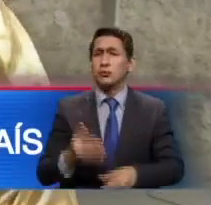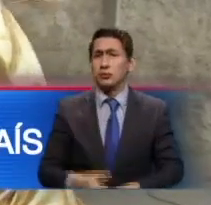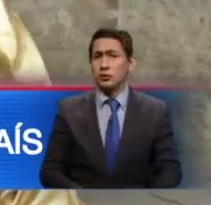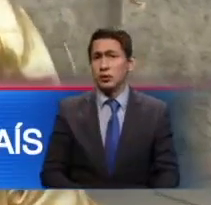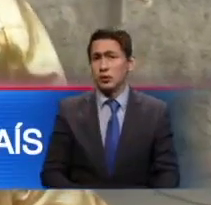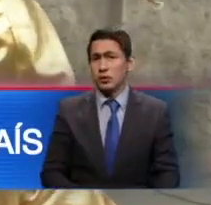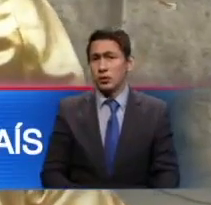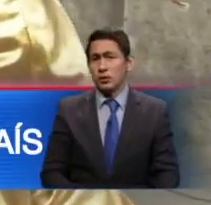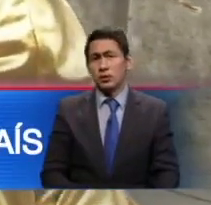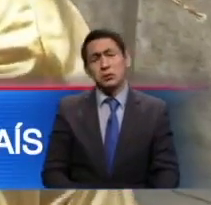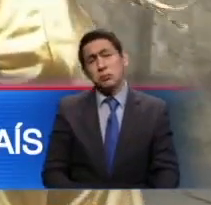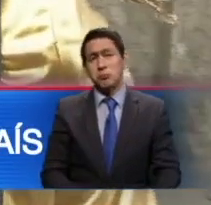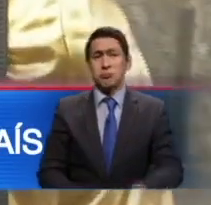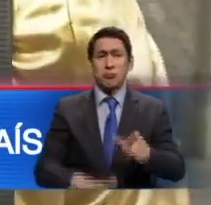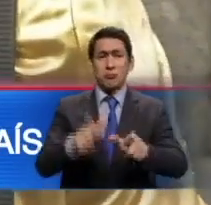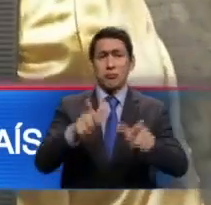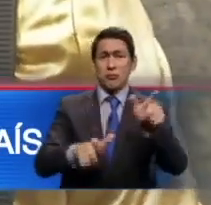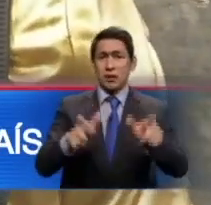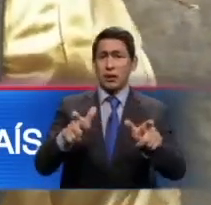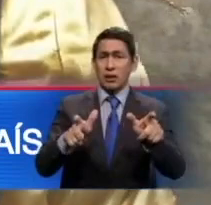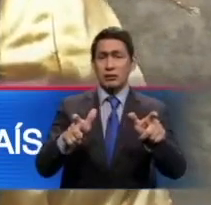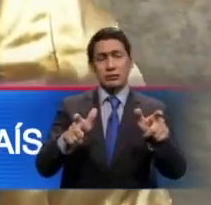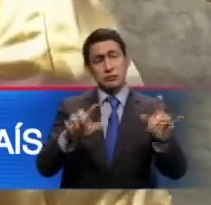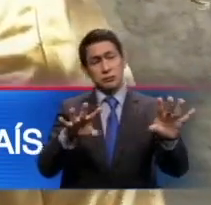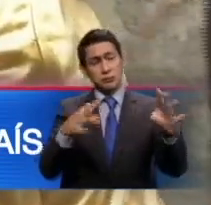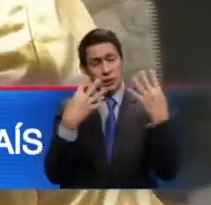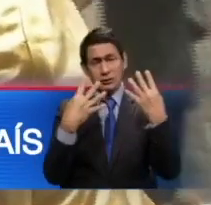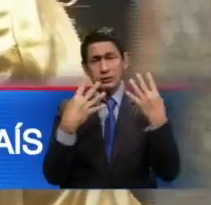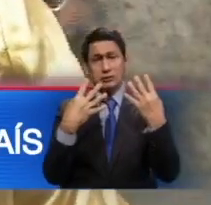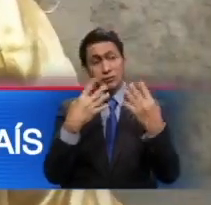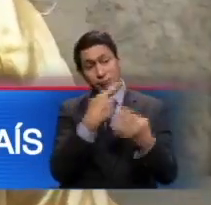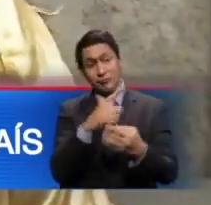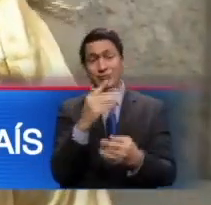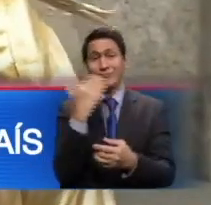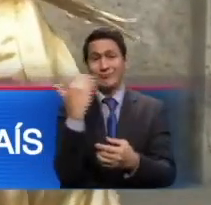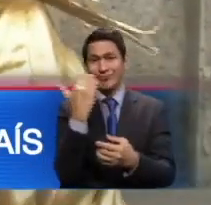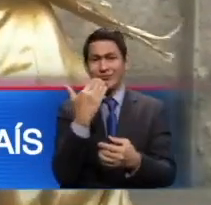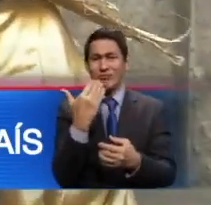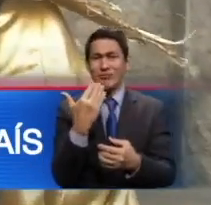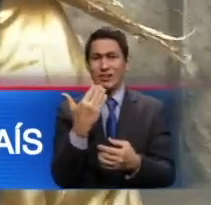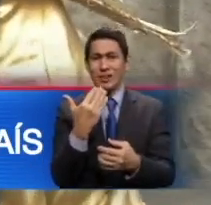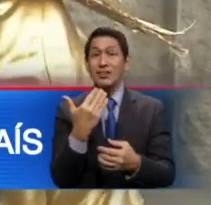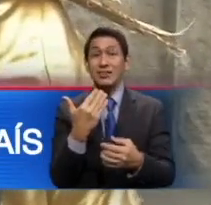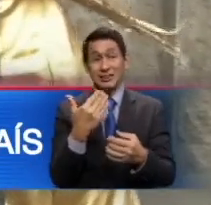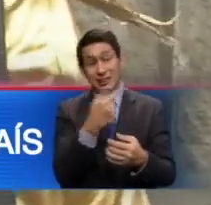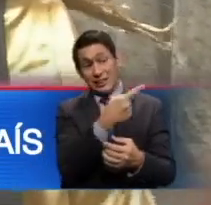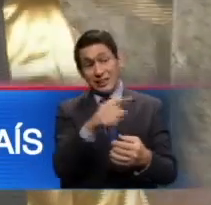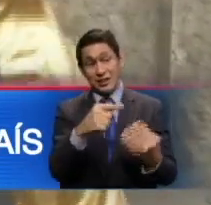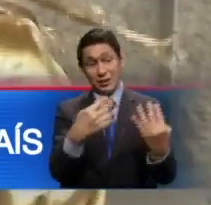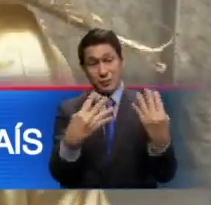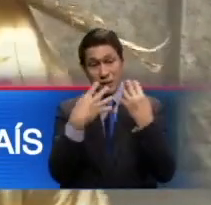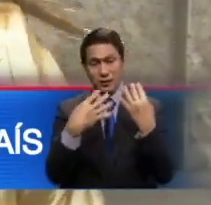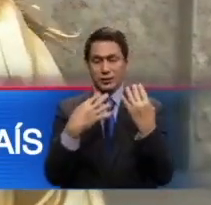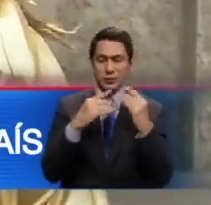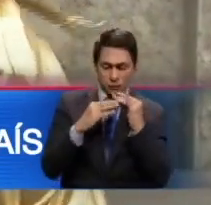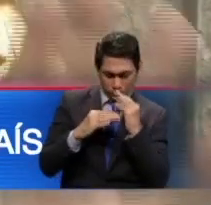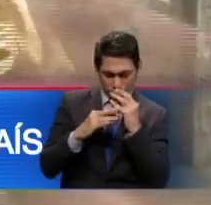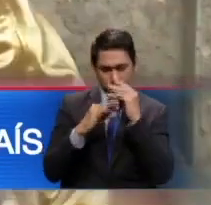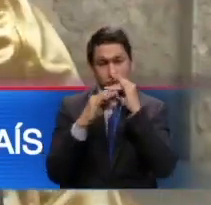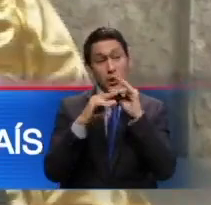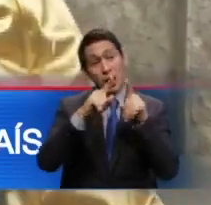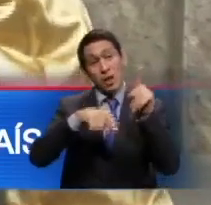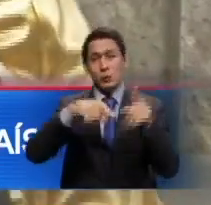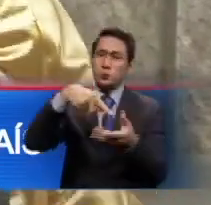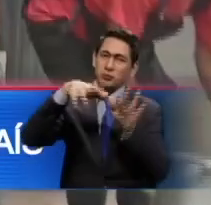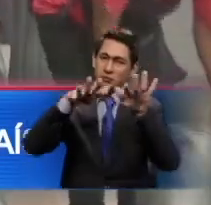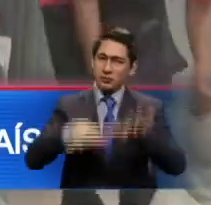Bueno, pues pasan y les da alegría, ¿no? Dice, ay, el músico como toca de bonito y ahí bailan un ratico y